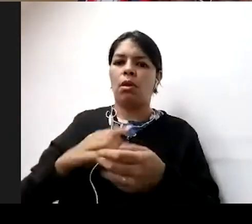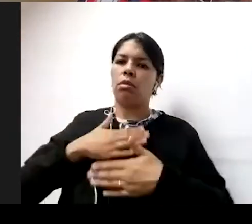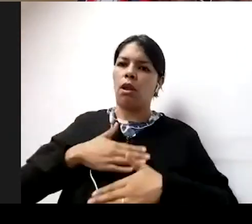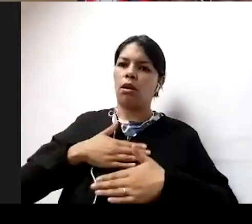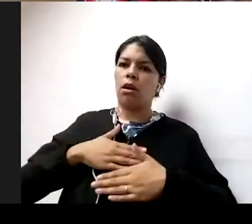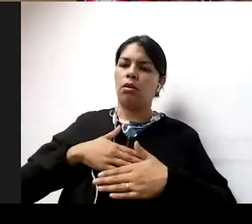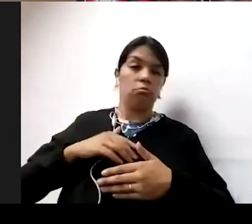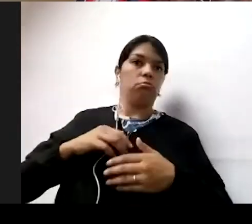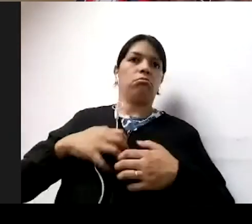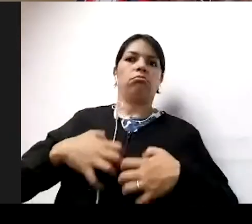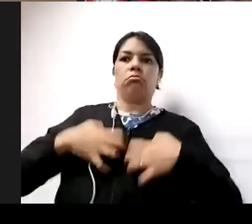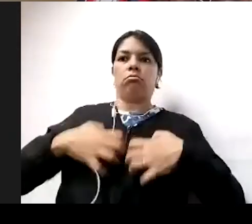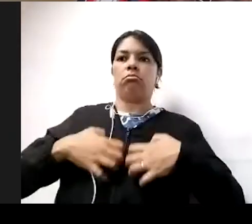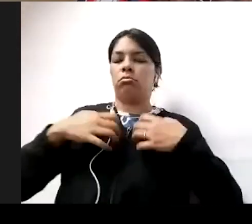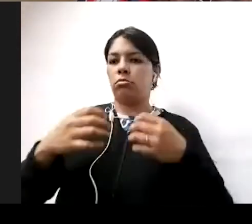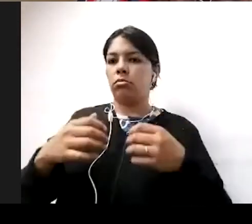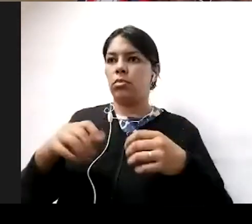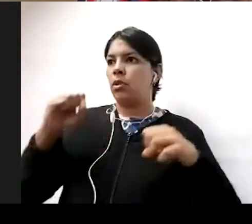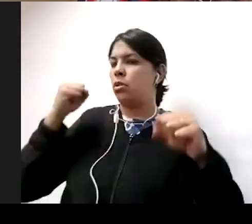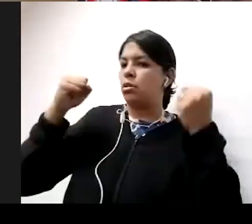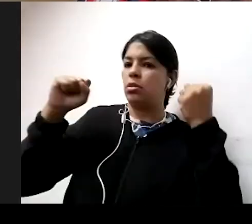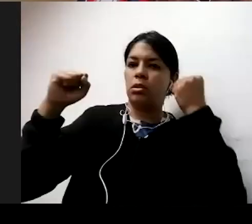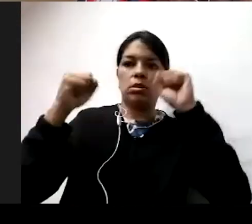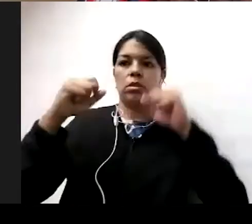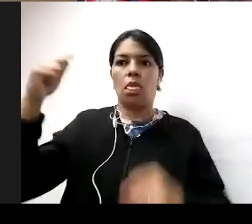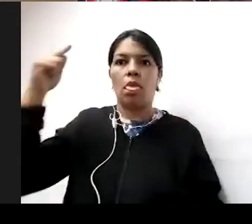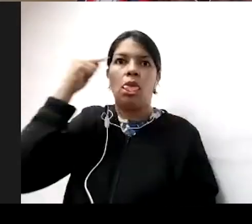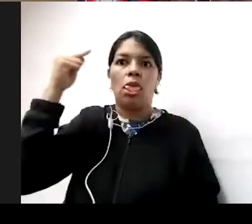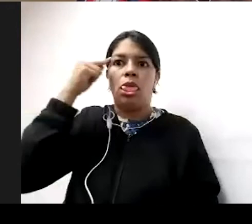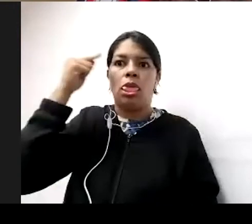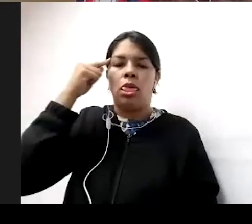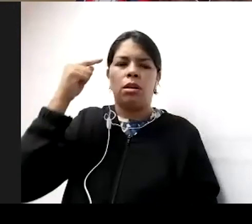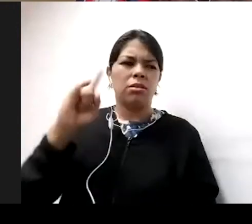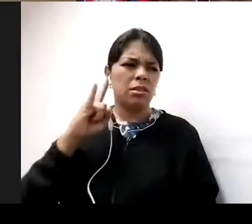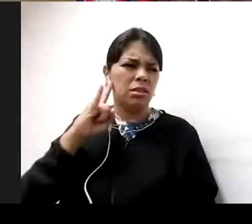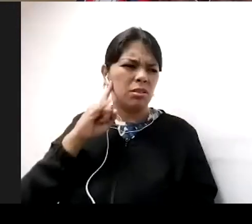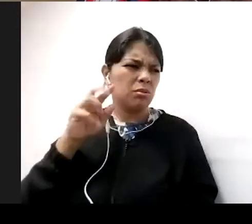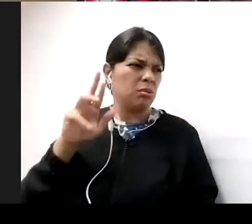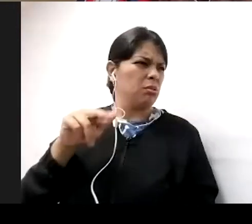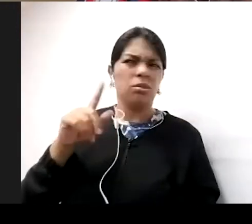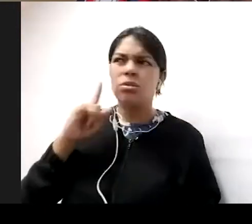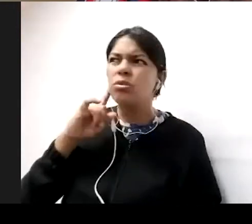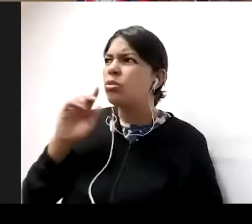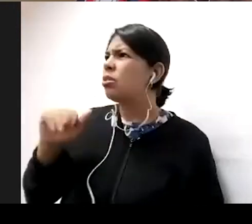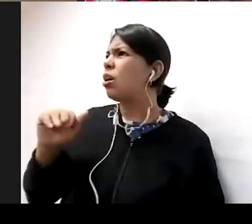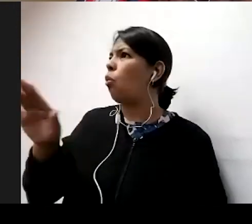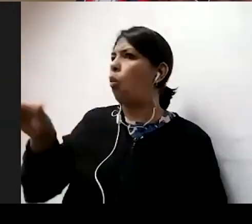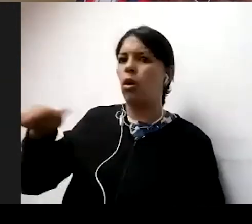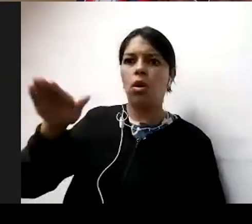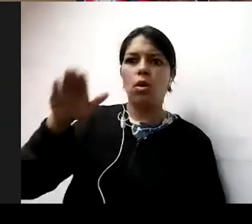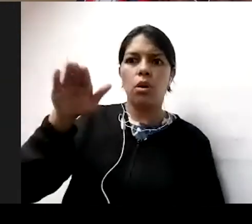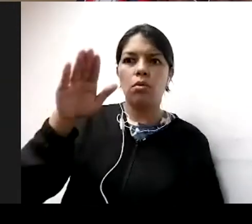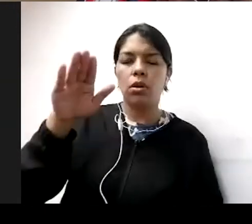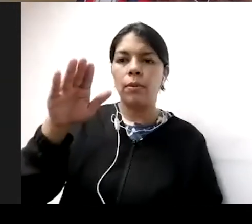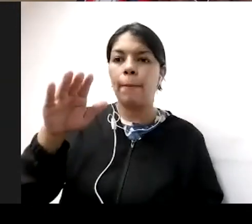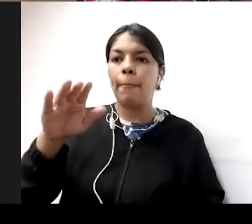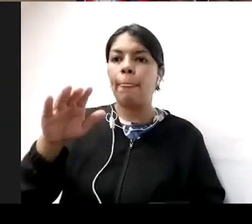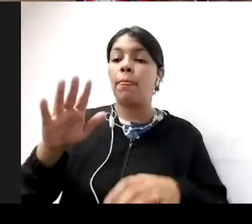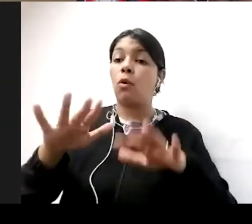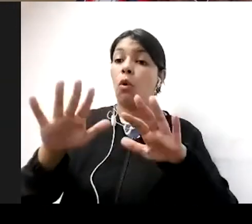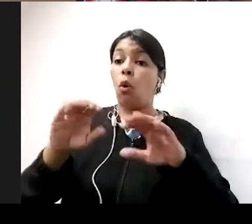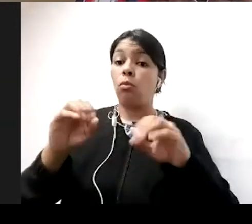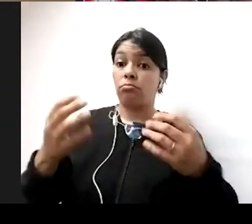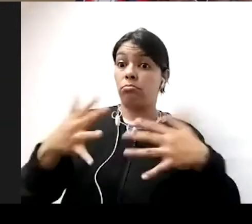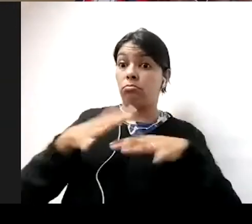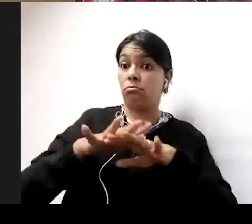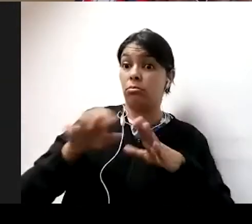inquietud, paranoia, alucinaciones auditivas y por el uso frecuente con combinación con alcohol tiene un